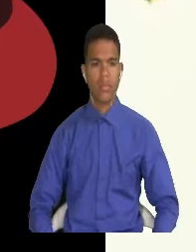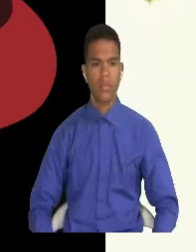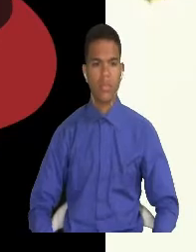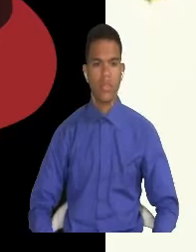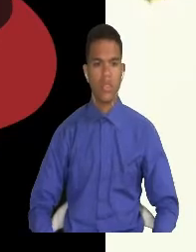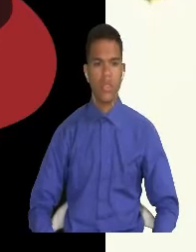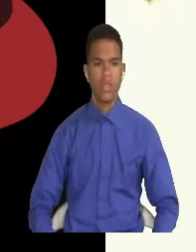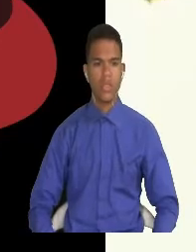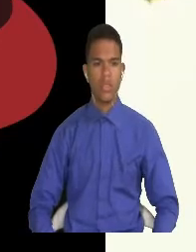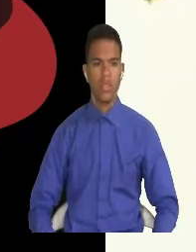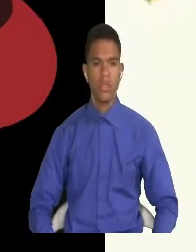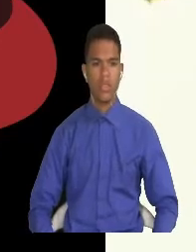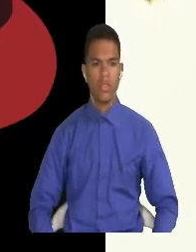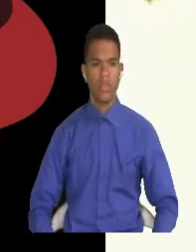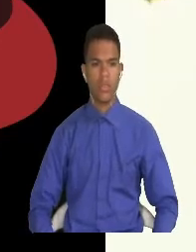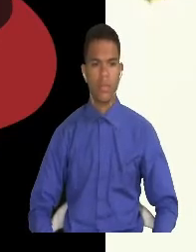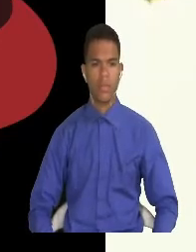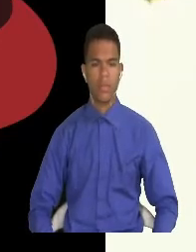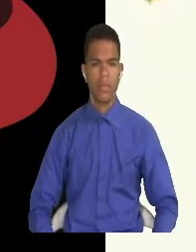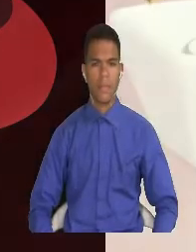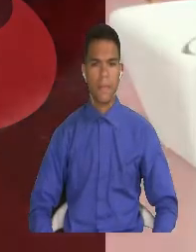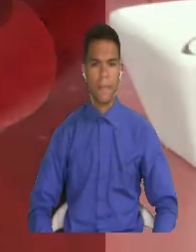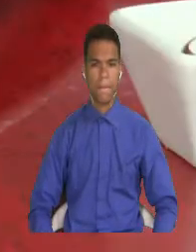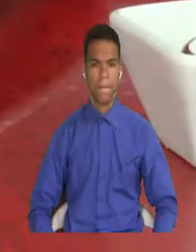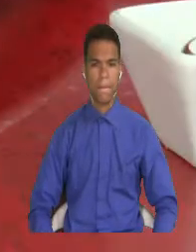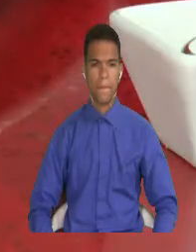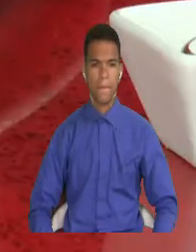Roche. Sí, quedó bien bello. De pronto, si quieres.